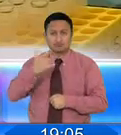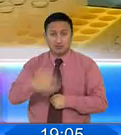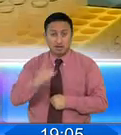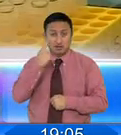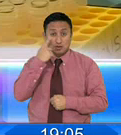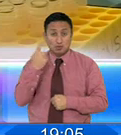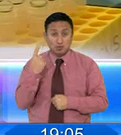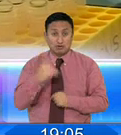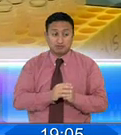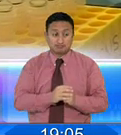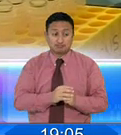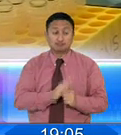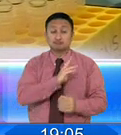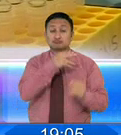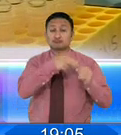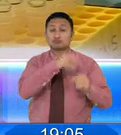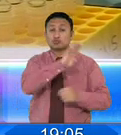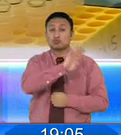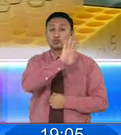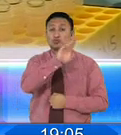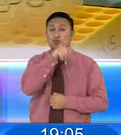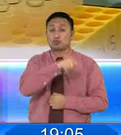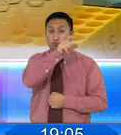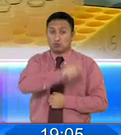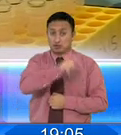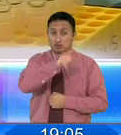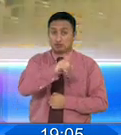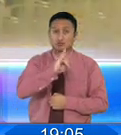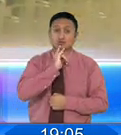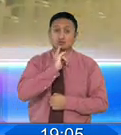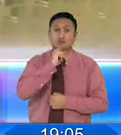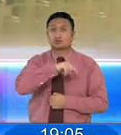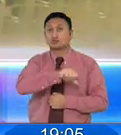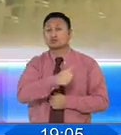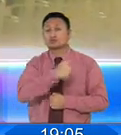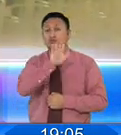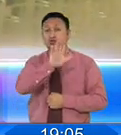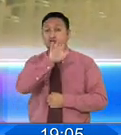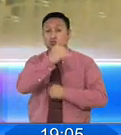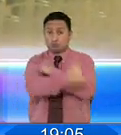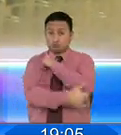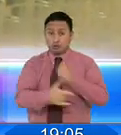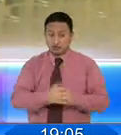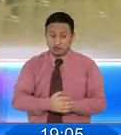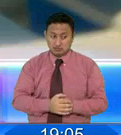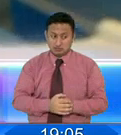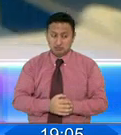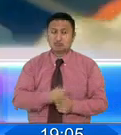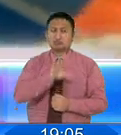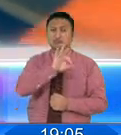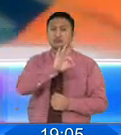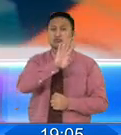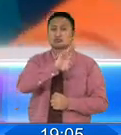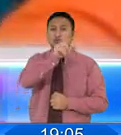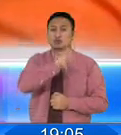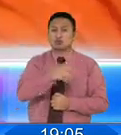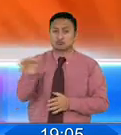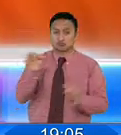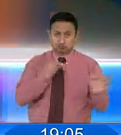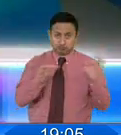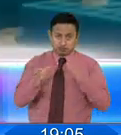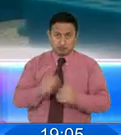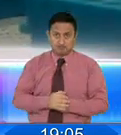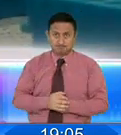que participaron 44.000 personas en Estados Unidos y otros 5 países, solo se registraron 94 contagios. Para